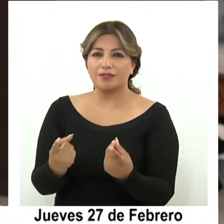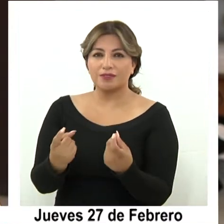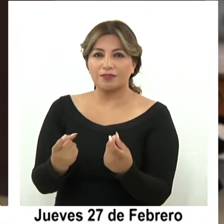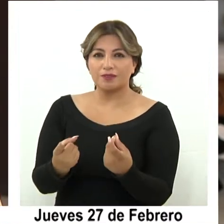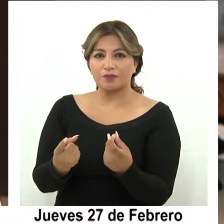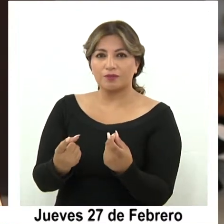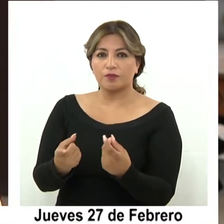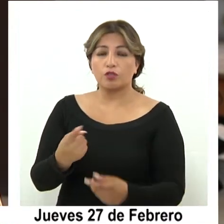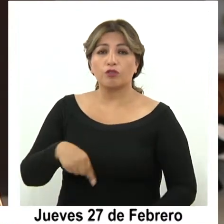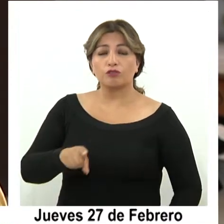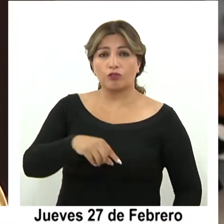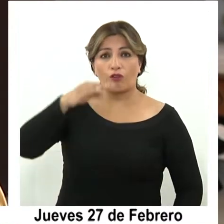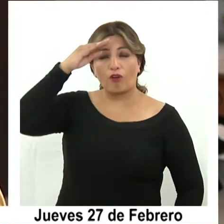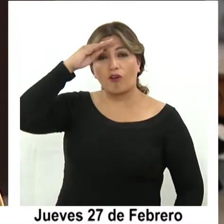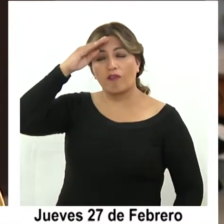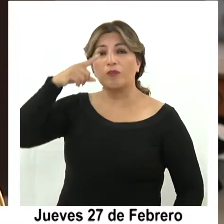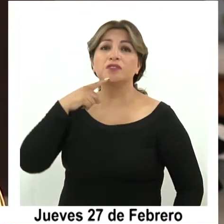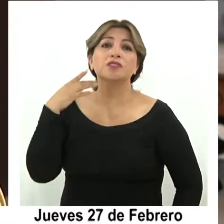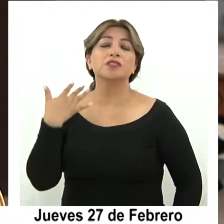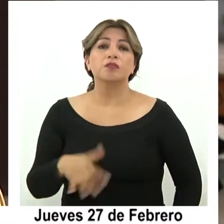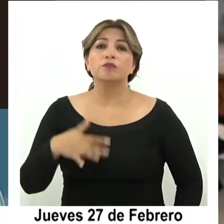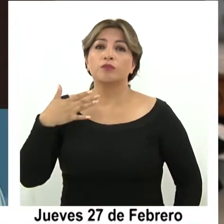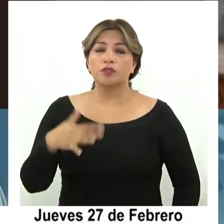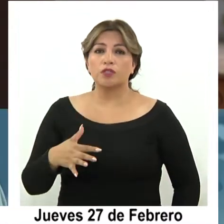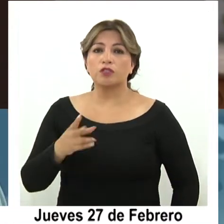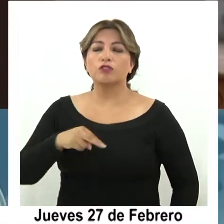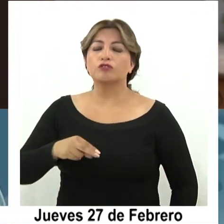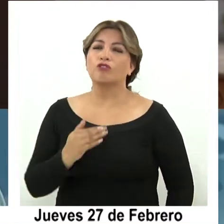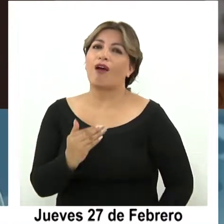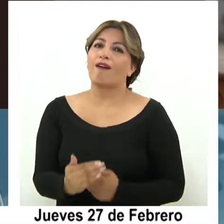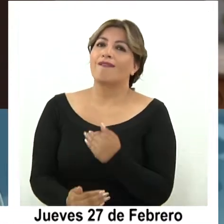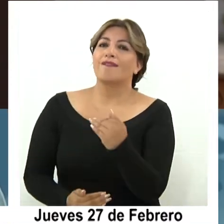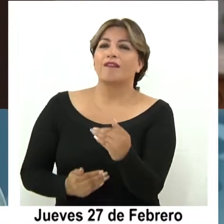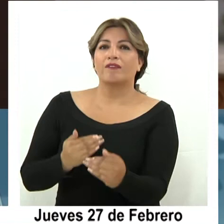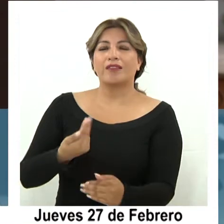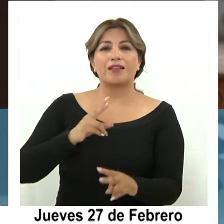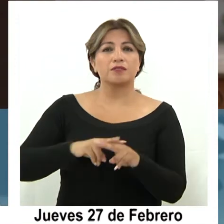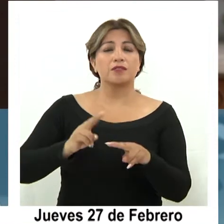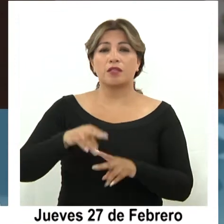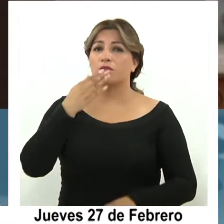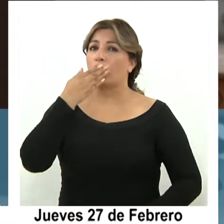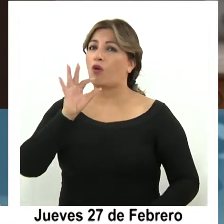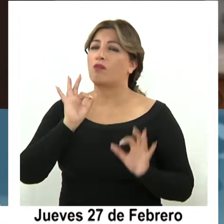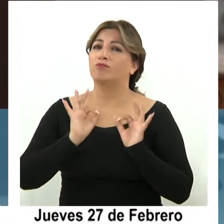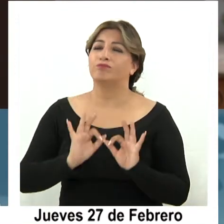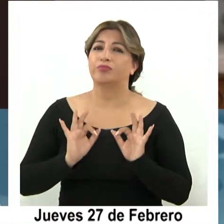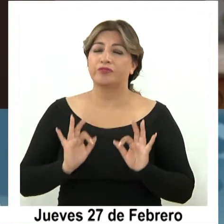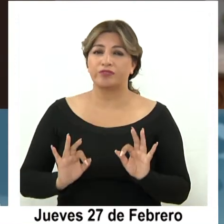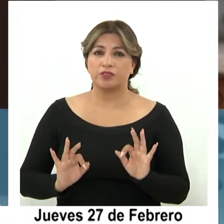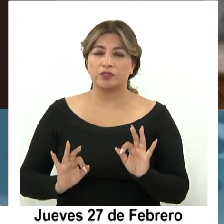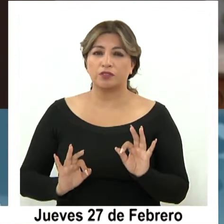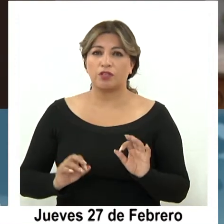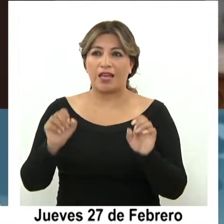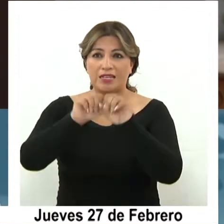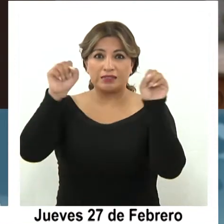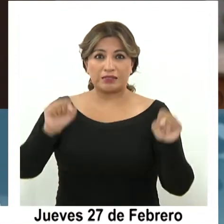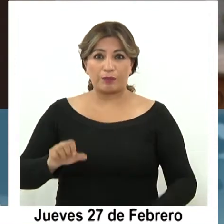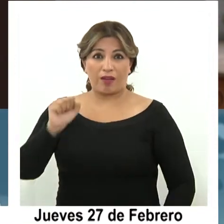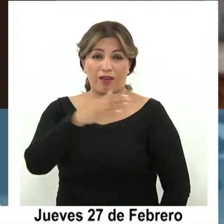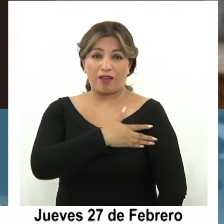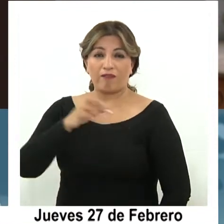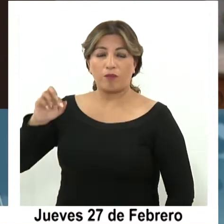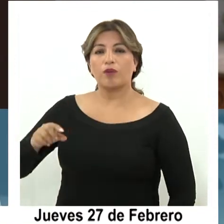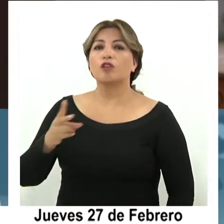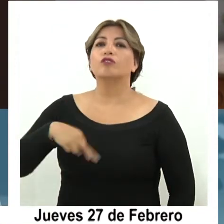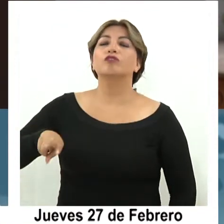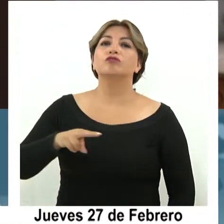personas. Creemos que es fundamental que nosotros podamos seguir avanzando en perfeccionar nuestro sistema previsional y